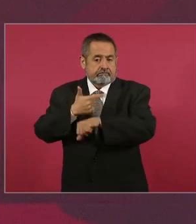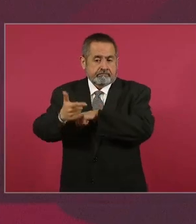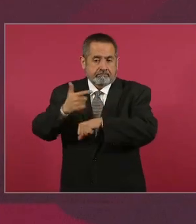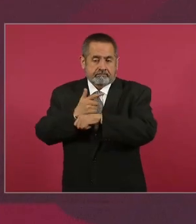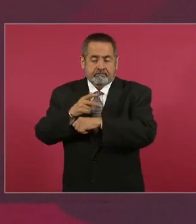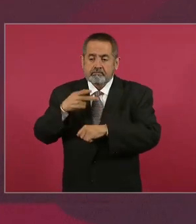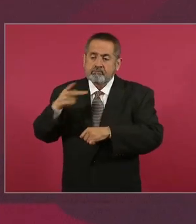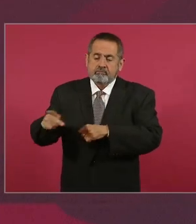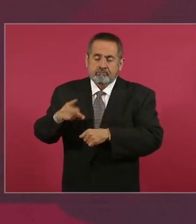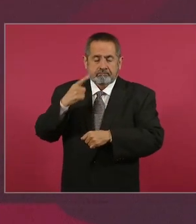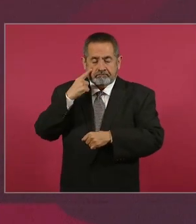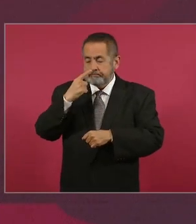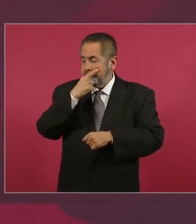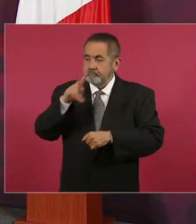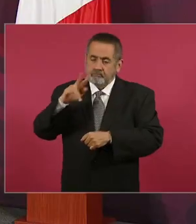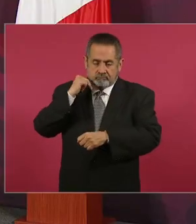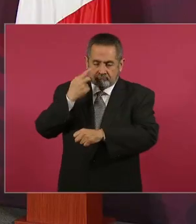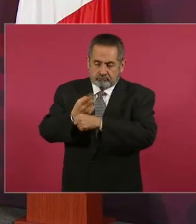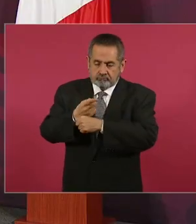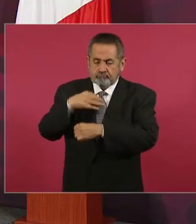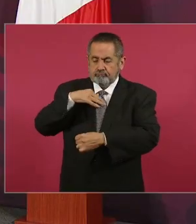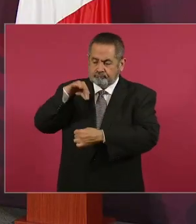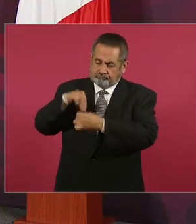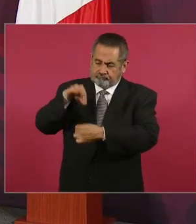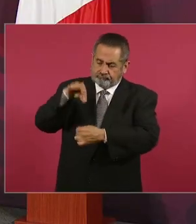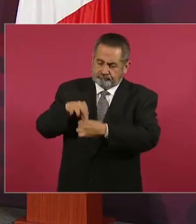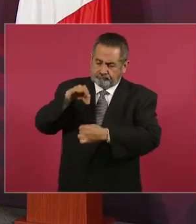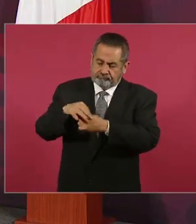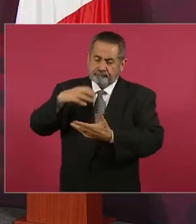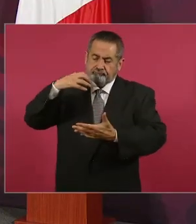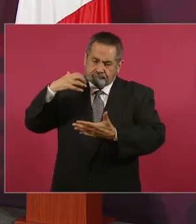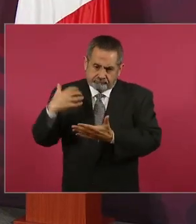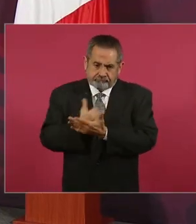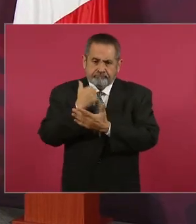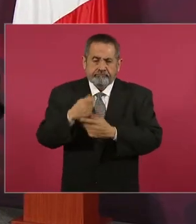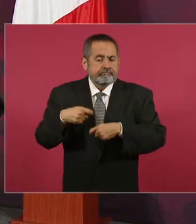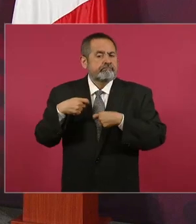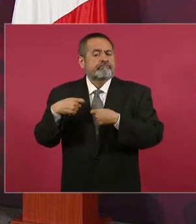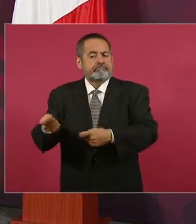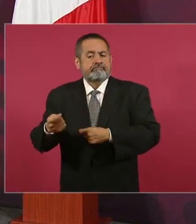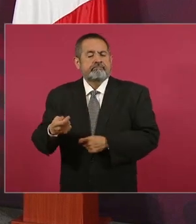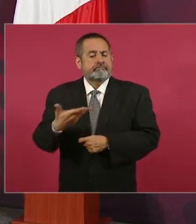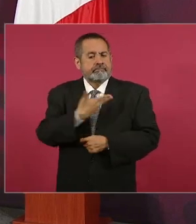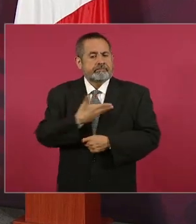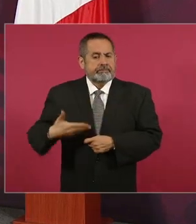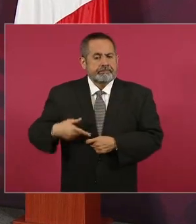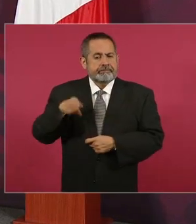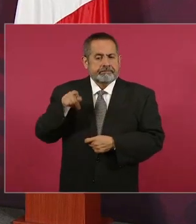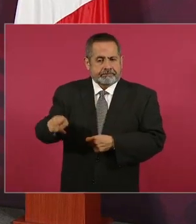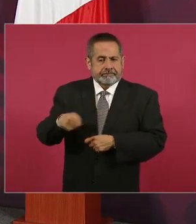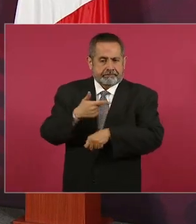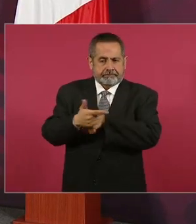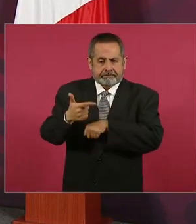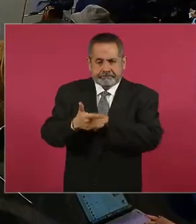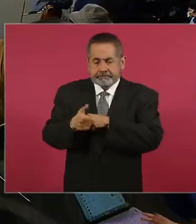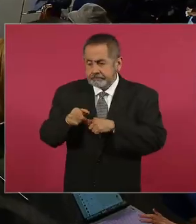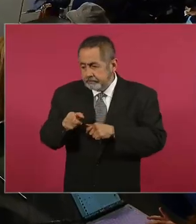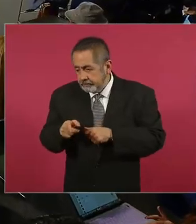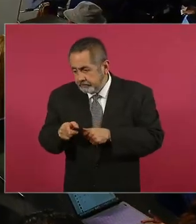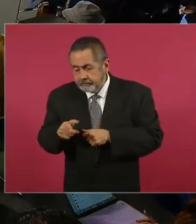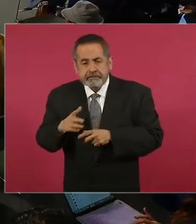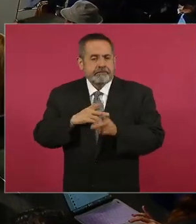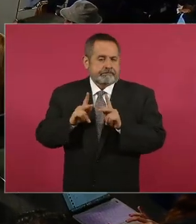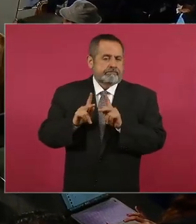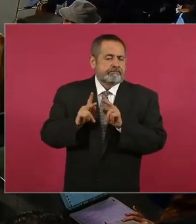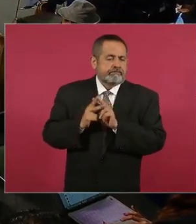eligió al presidente de ese país vecino, hermano,